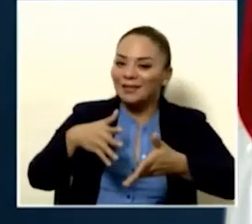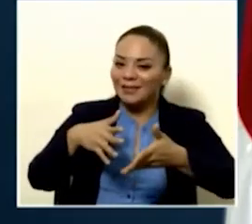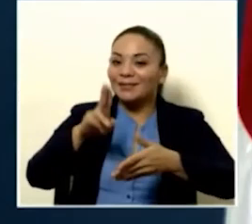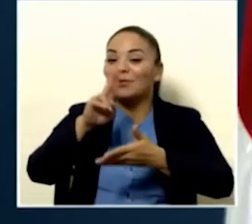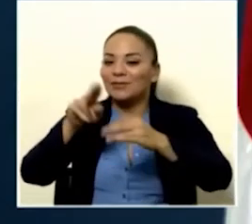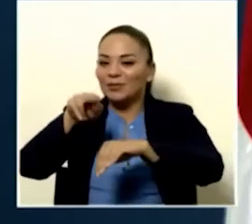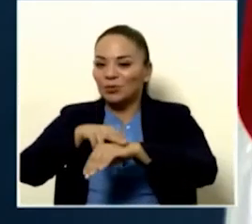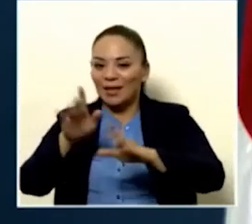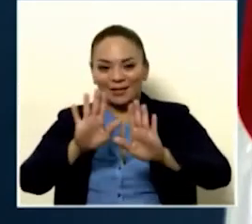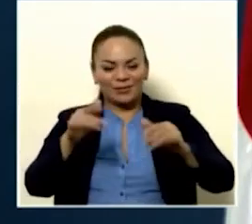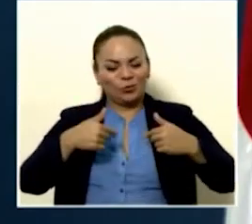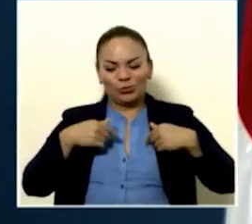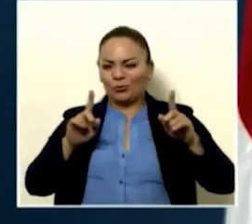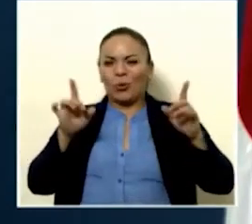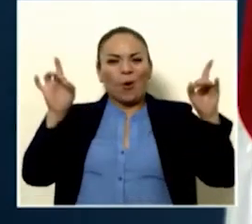con eso.